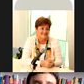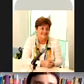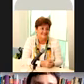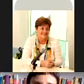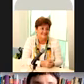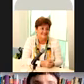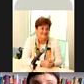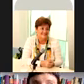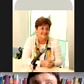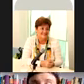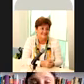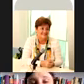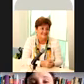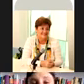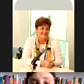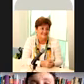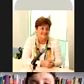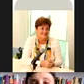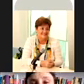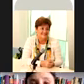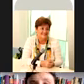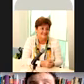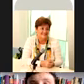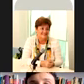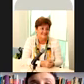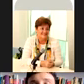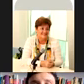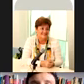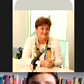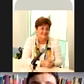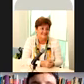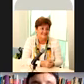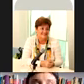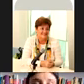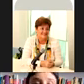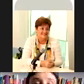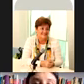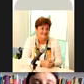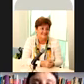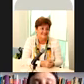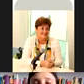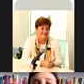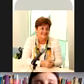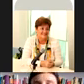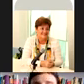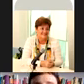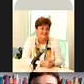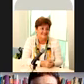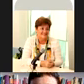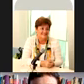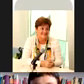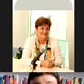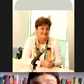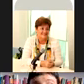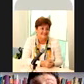día, siguen estando vigentes en menor o mayor medida dependiendo de la sociedad, dependiendo del momento histórico del que hablemos, pero ninguno ha quedado